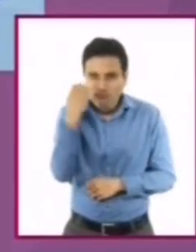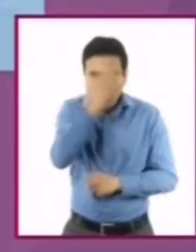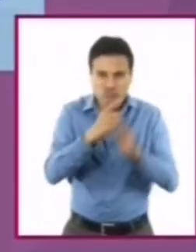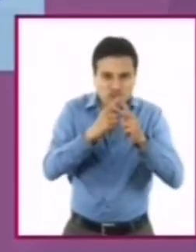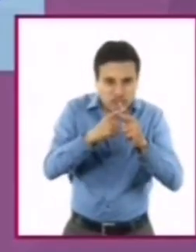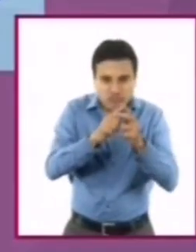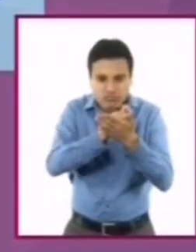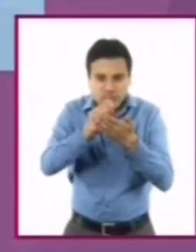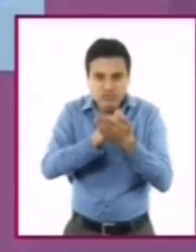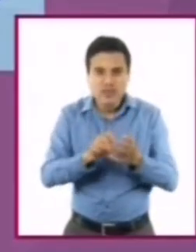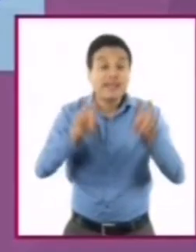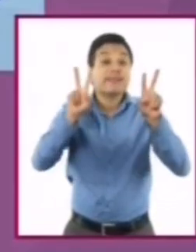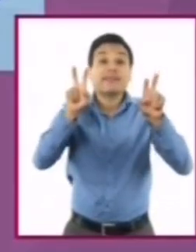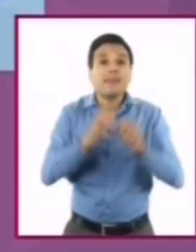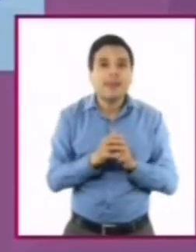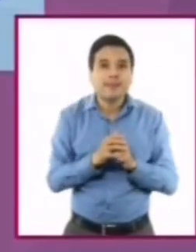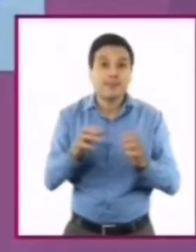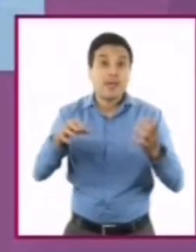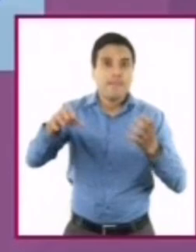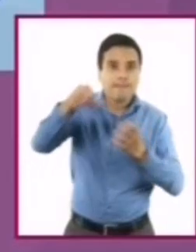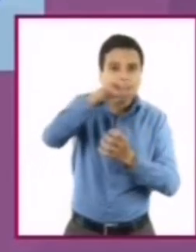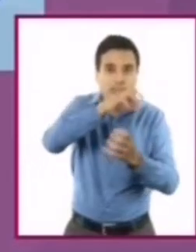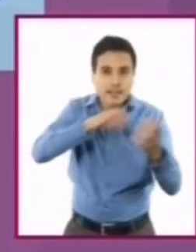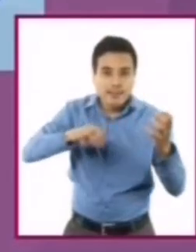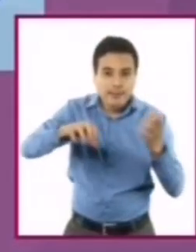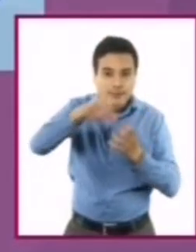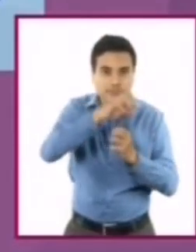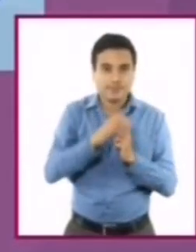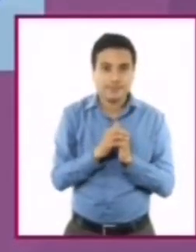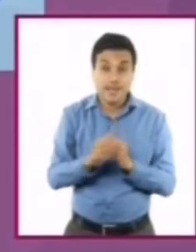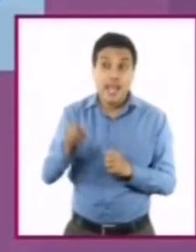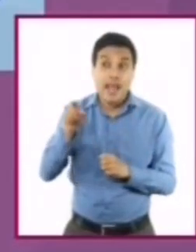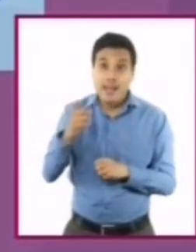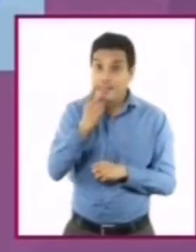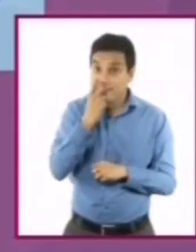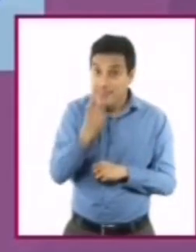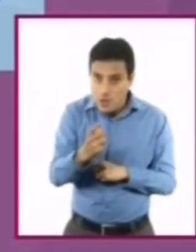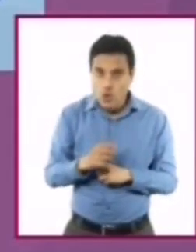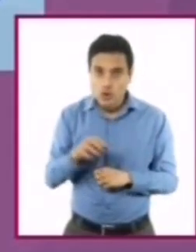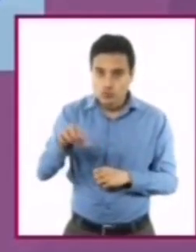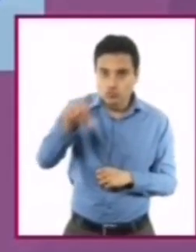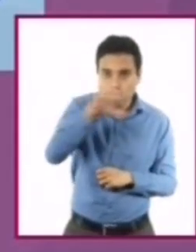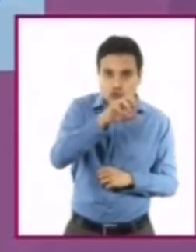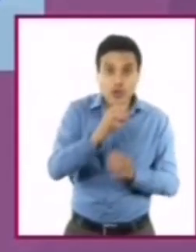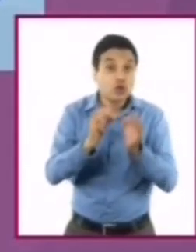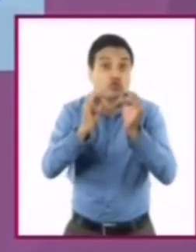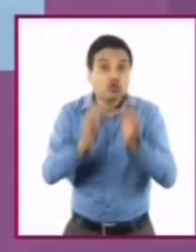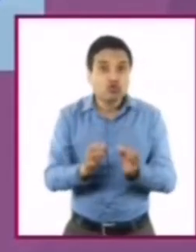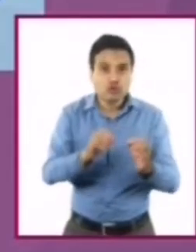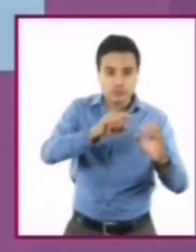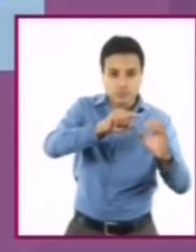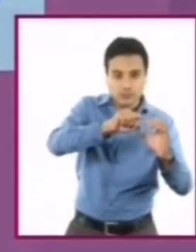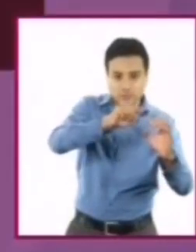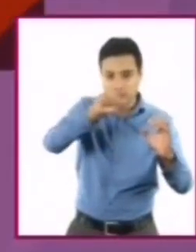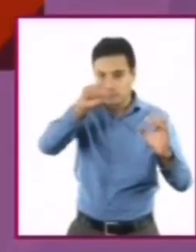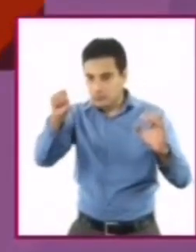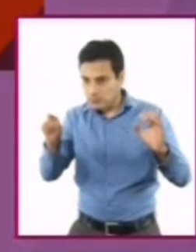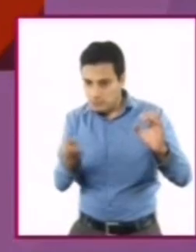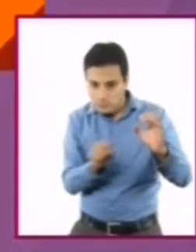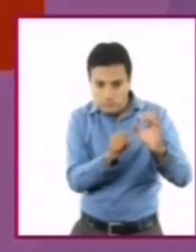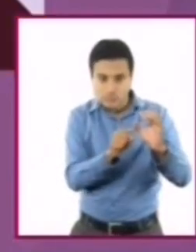matemáticos sobre el movimiento de los planetas, mediante el cual determinó que estos se movían en trayectorias